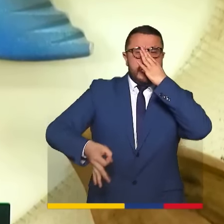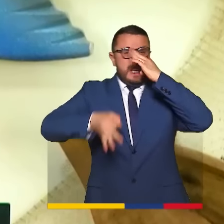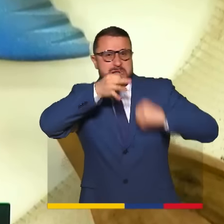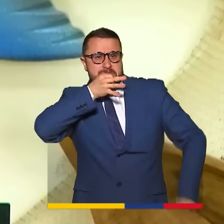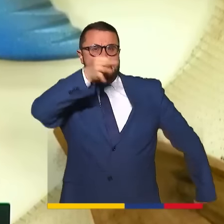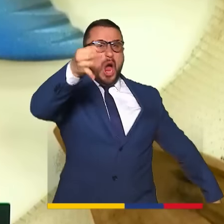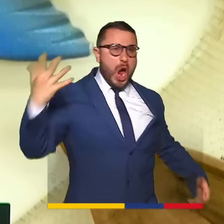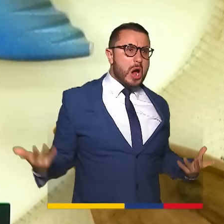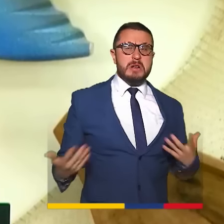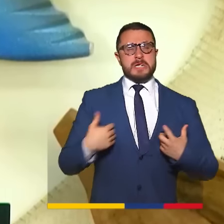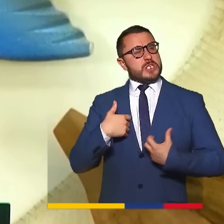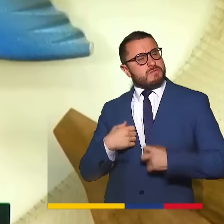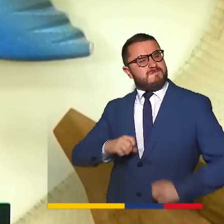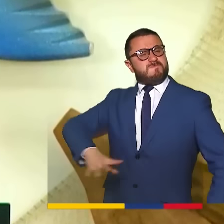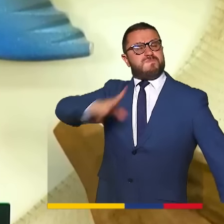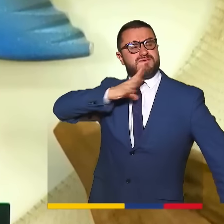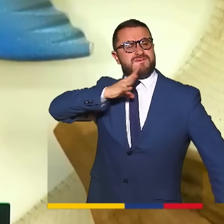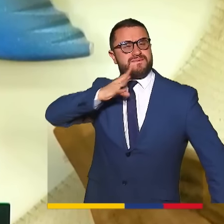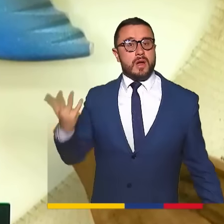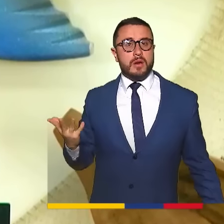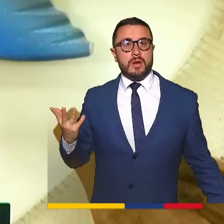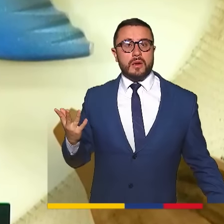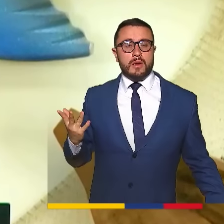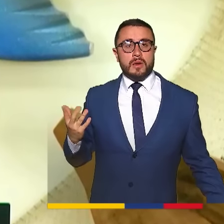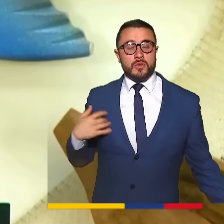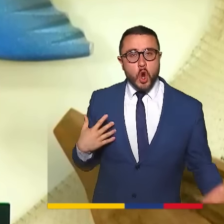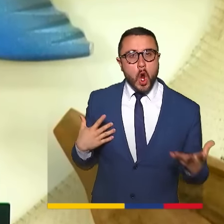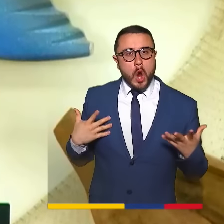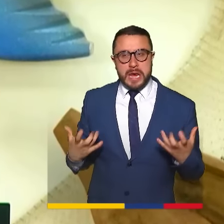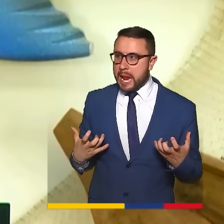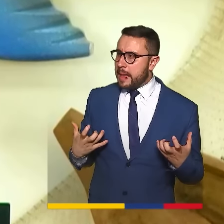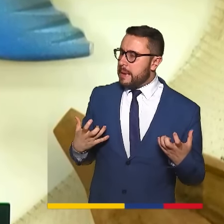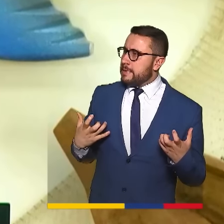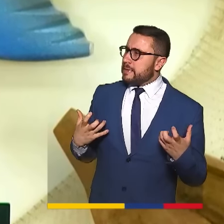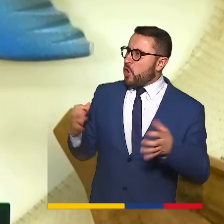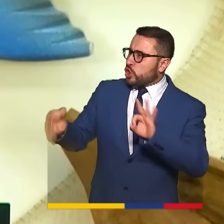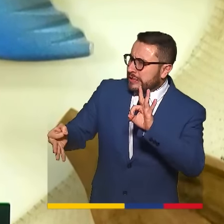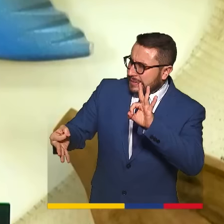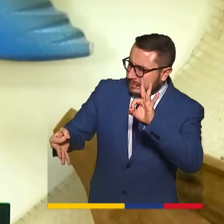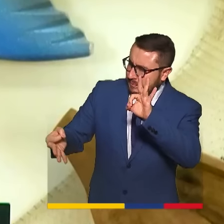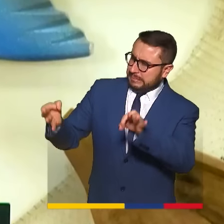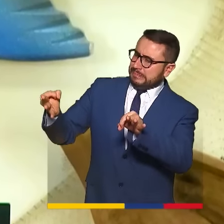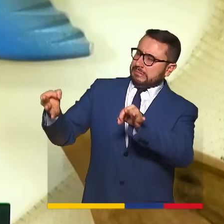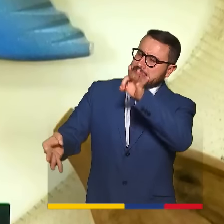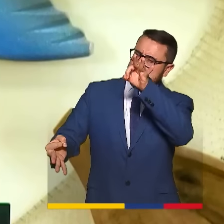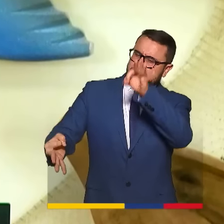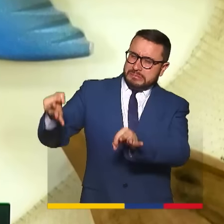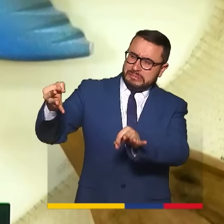a tratar de derrotar una y otra vez, en cualquier esquina, en cualquier lugar,